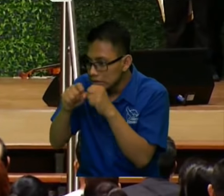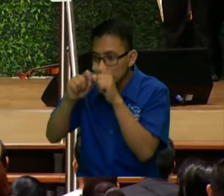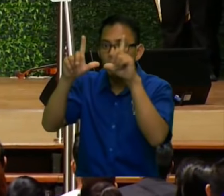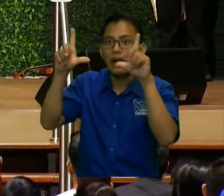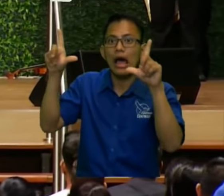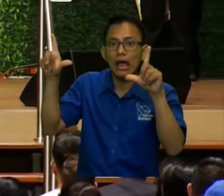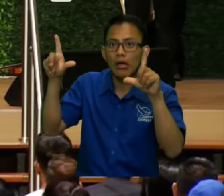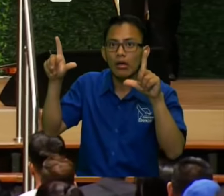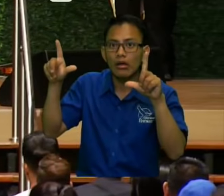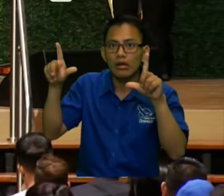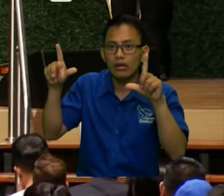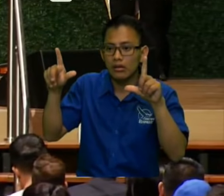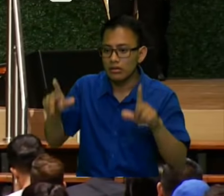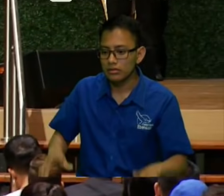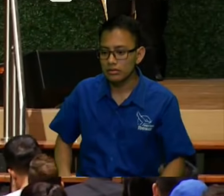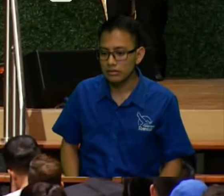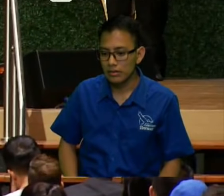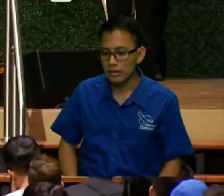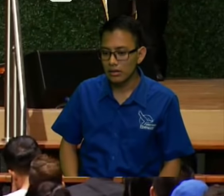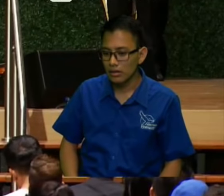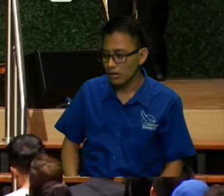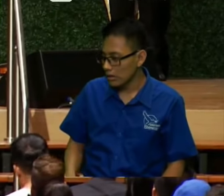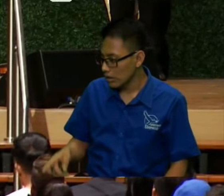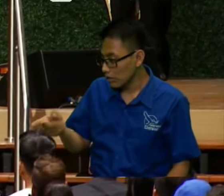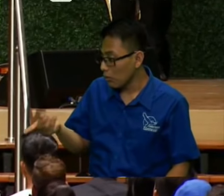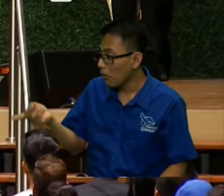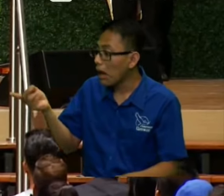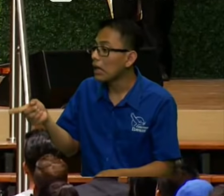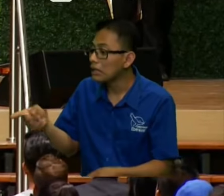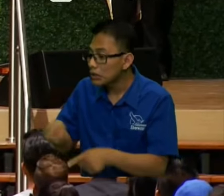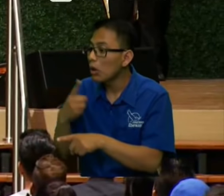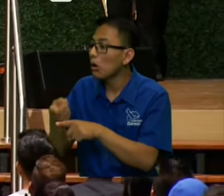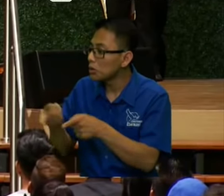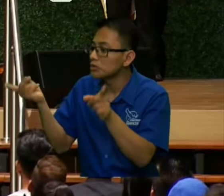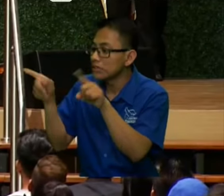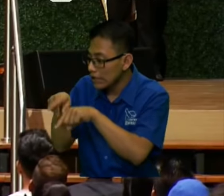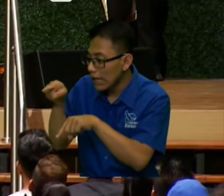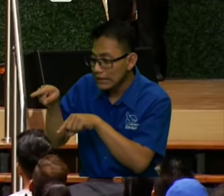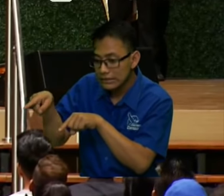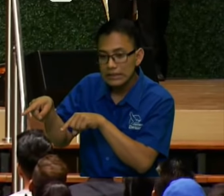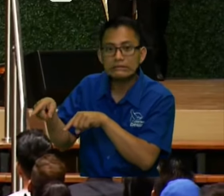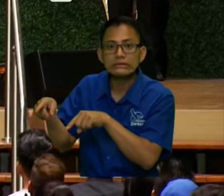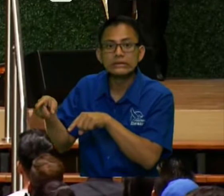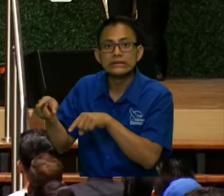aquel, es que Cristo, el poder de Cristo, ¿querés aceptar a Cristo, che?